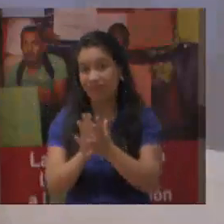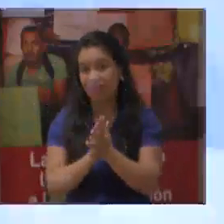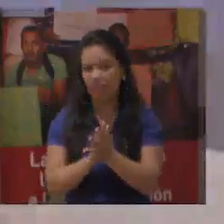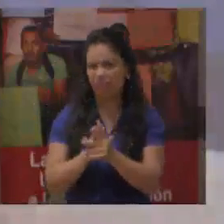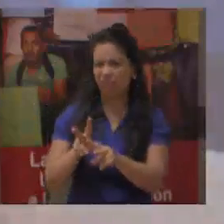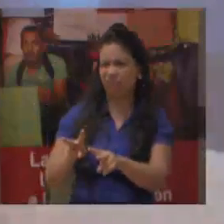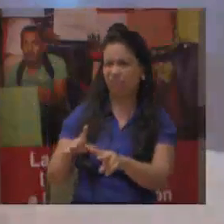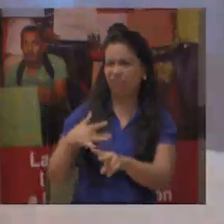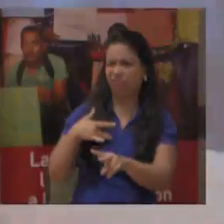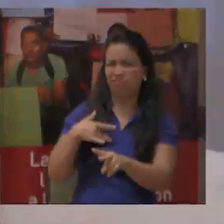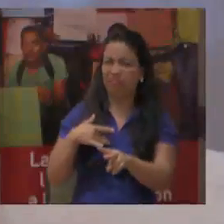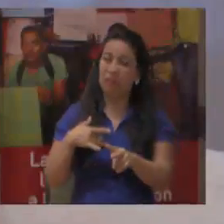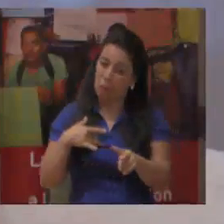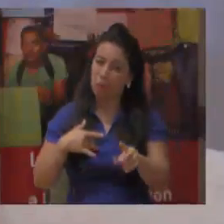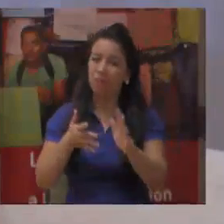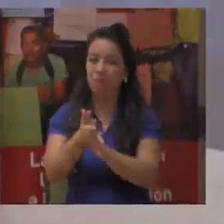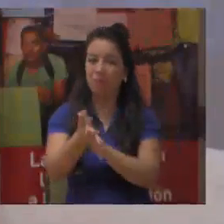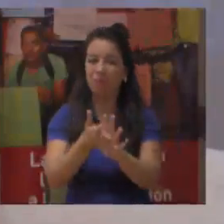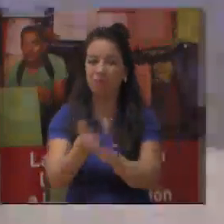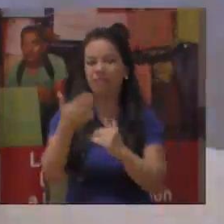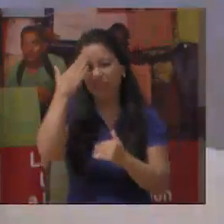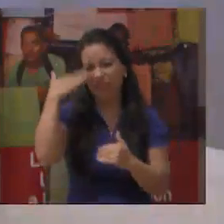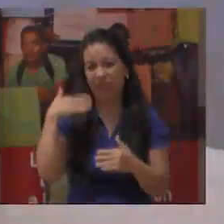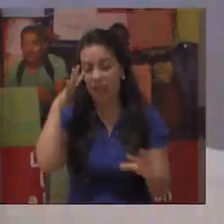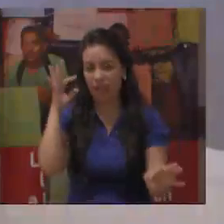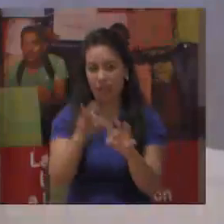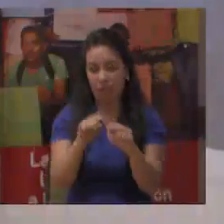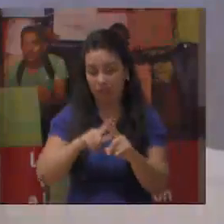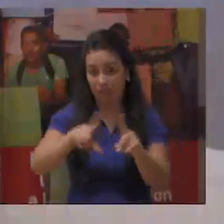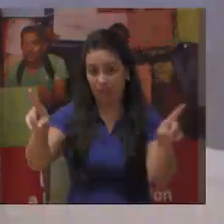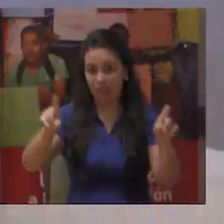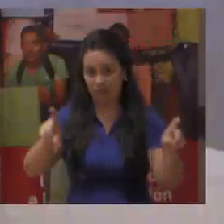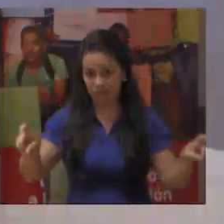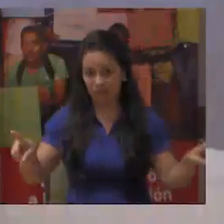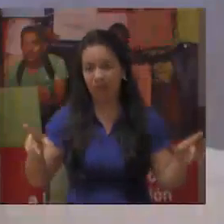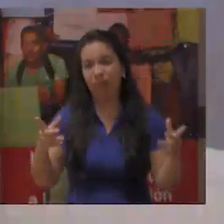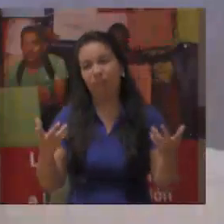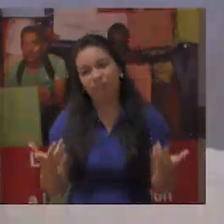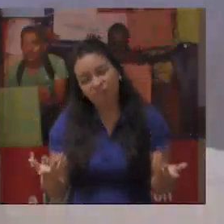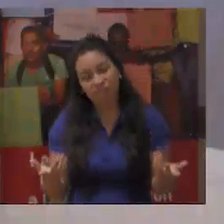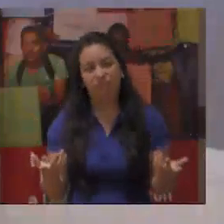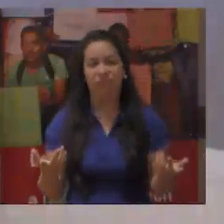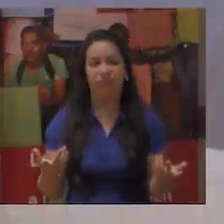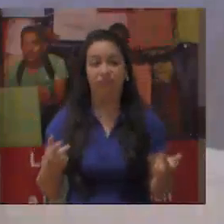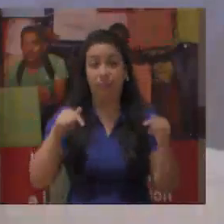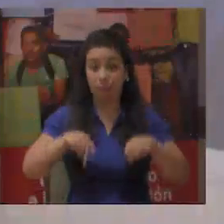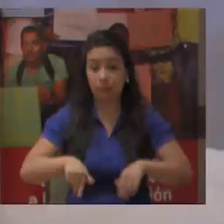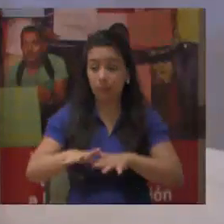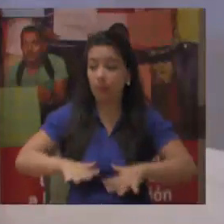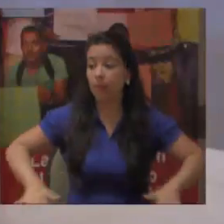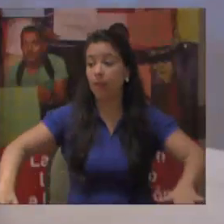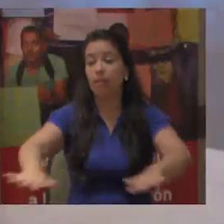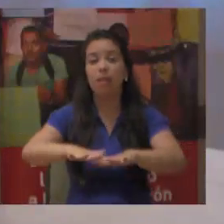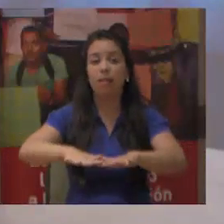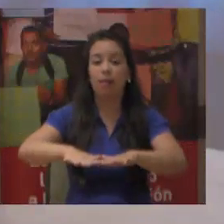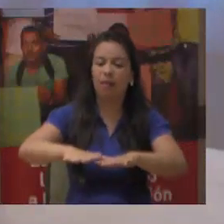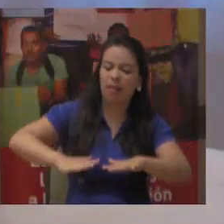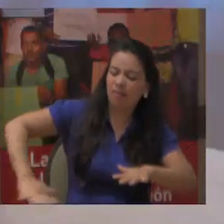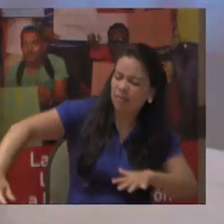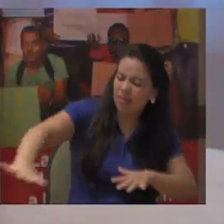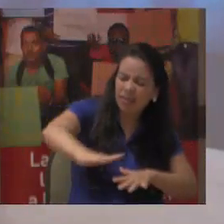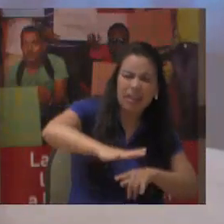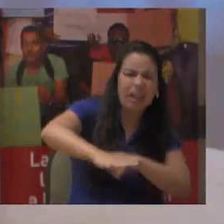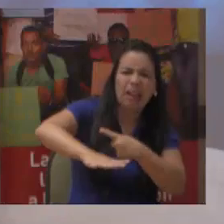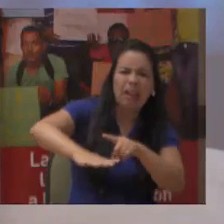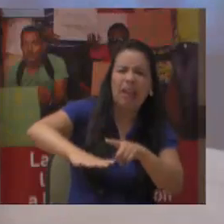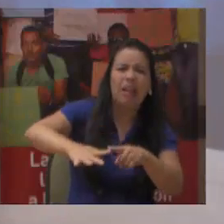maluco, sobre todo por la moda del enfoque diferencial y todo este tema, pero resulta que la tierra no entiende si la está